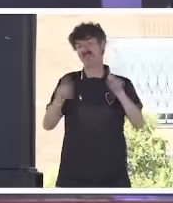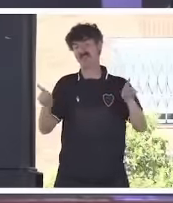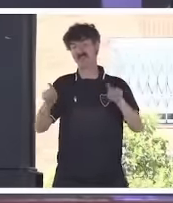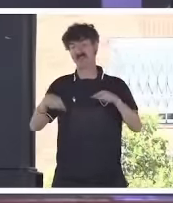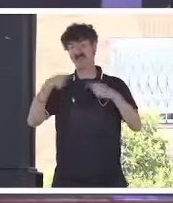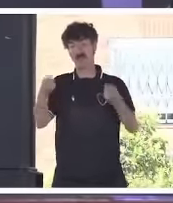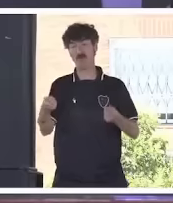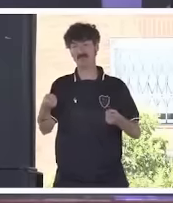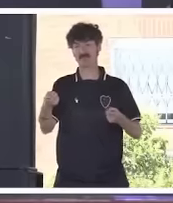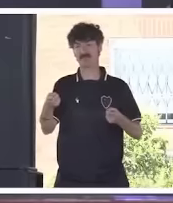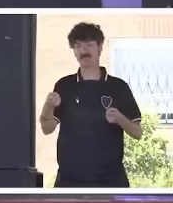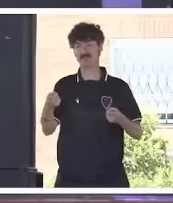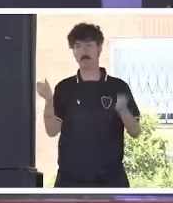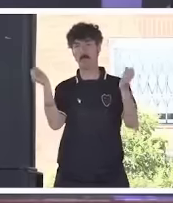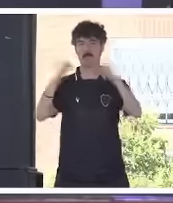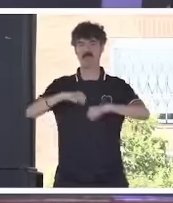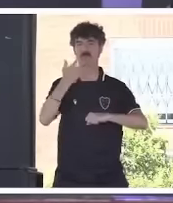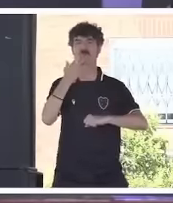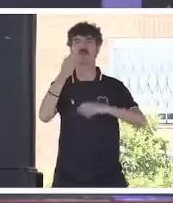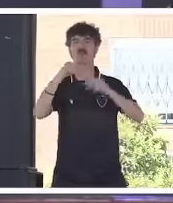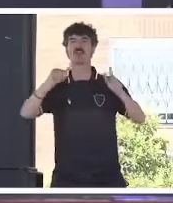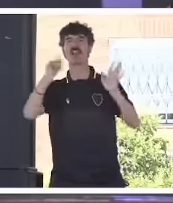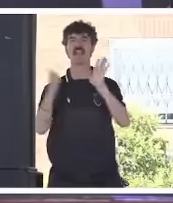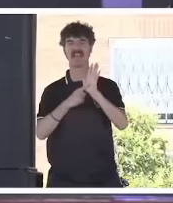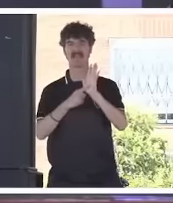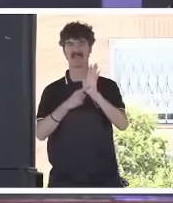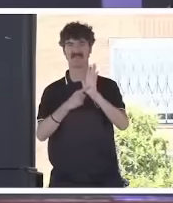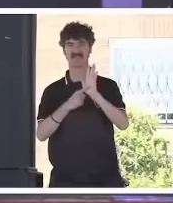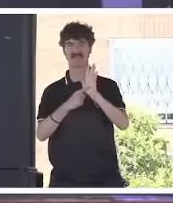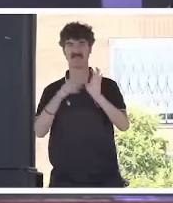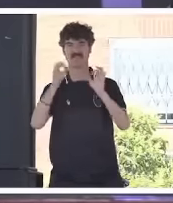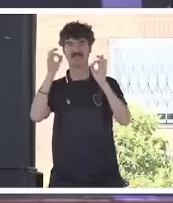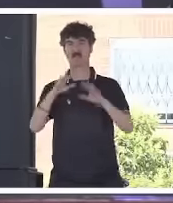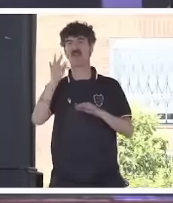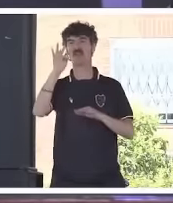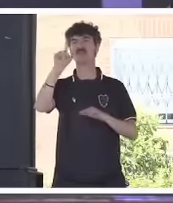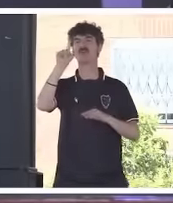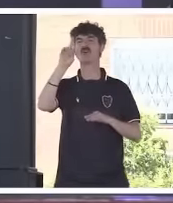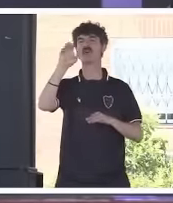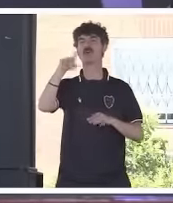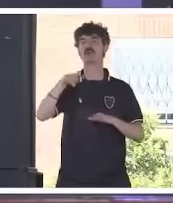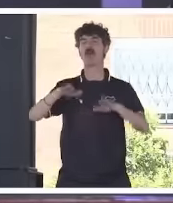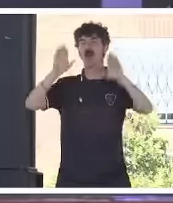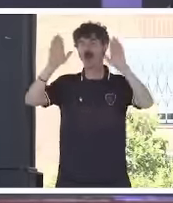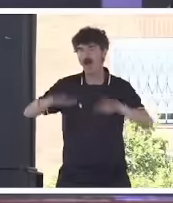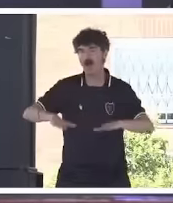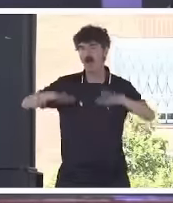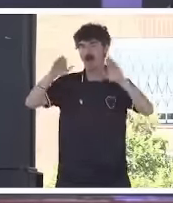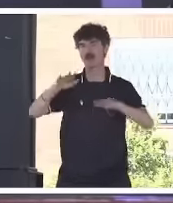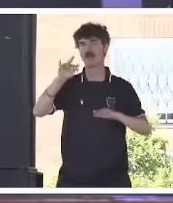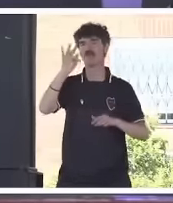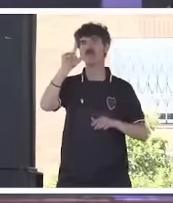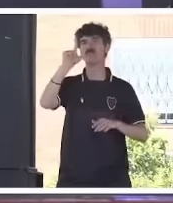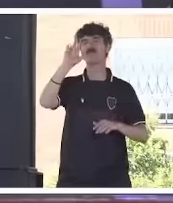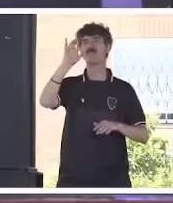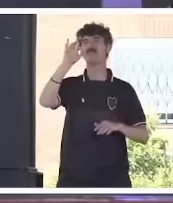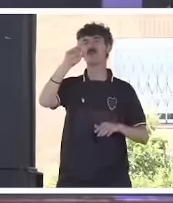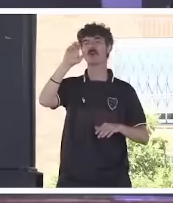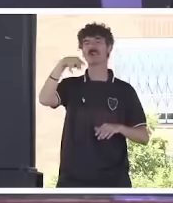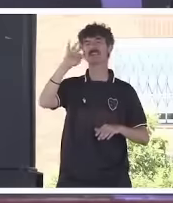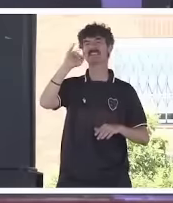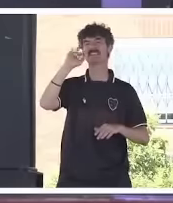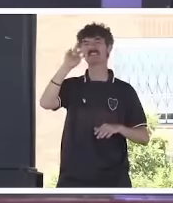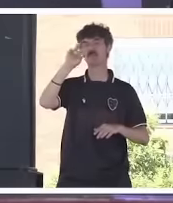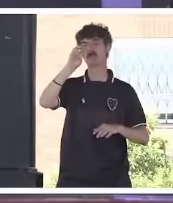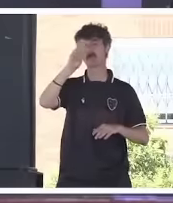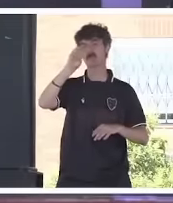hora de la hora pactan la ley del suelo para ponerle una alfombra roja a Florentino Pérez. No lo han hecho ahora, pero os garantizo que lo van a hacer en